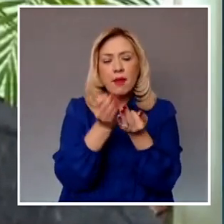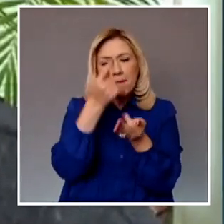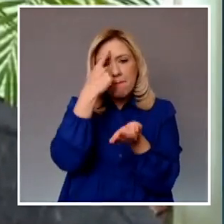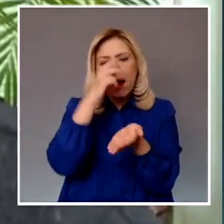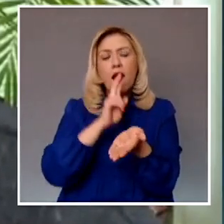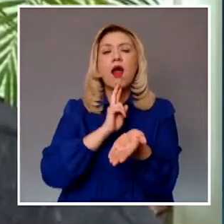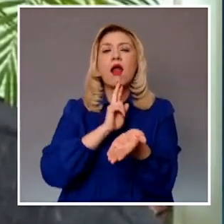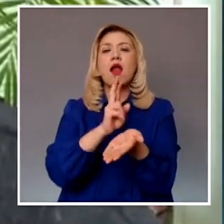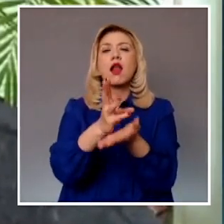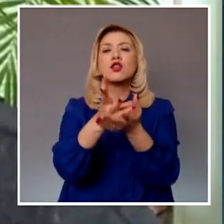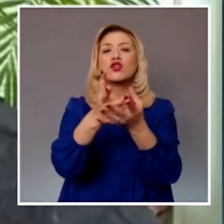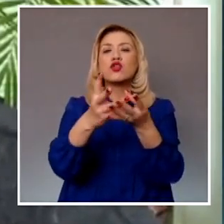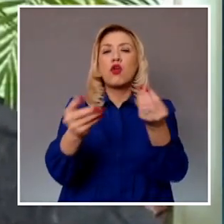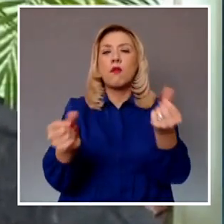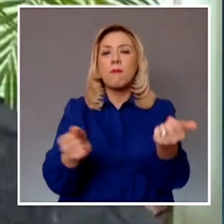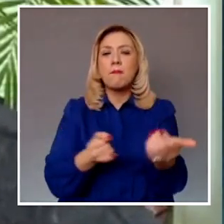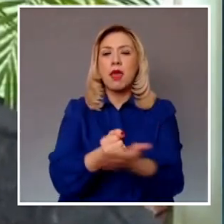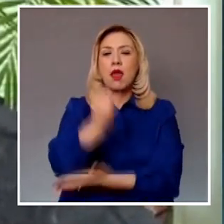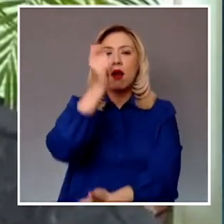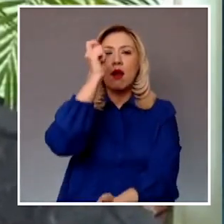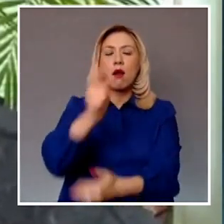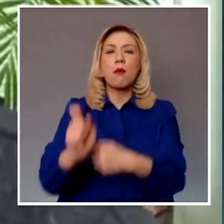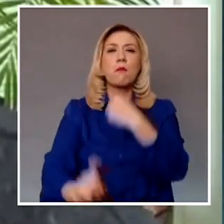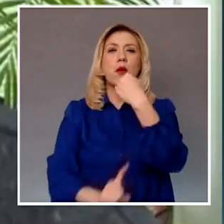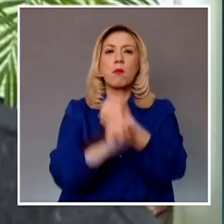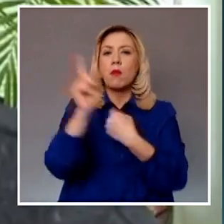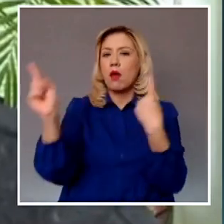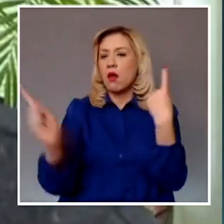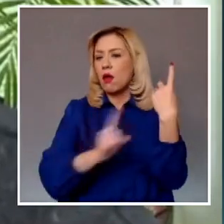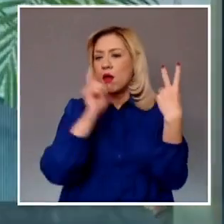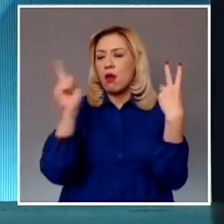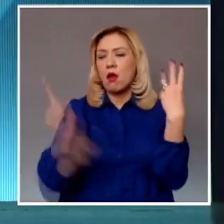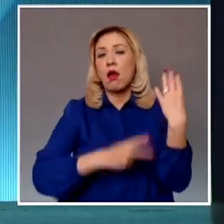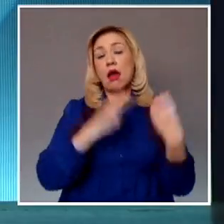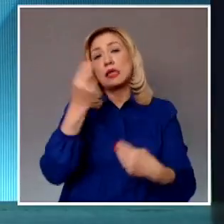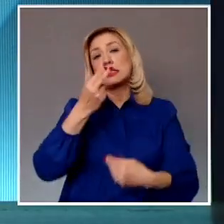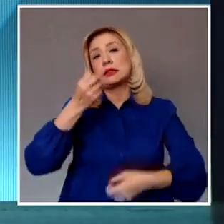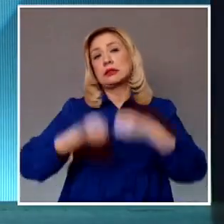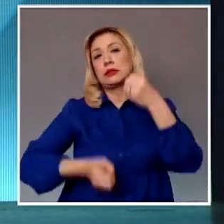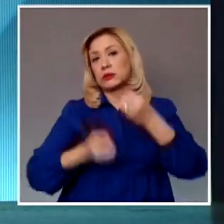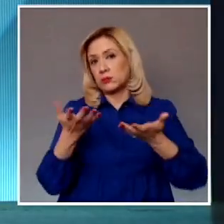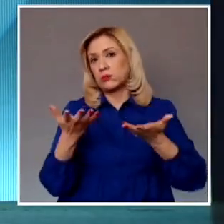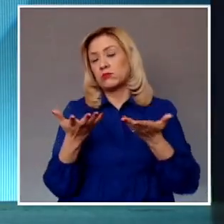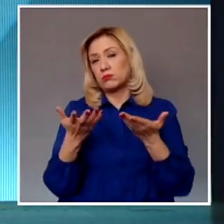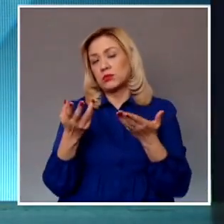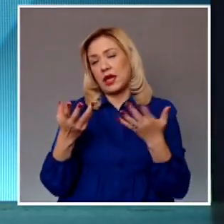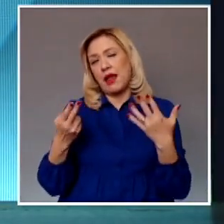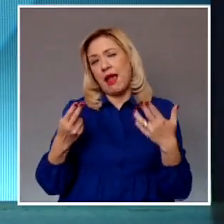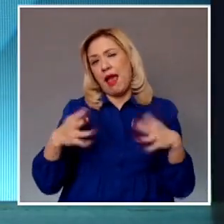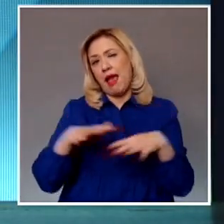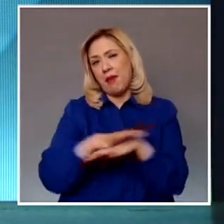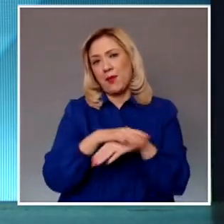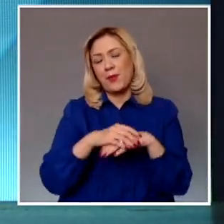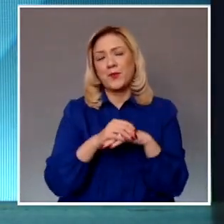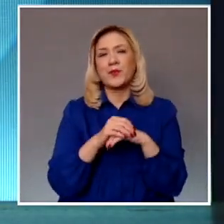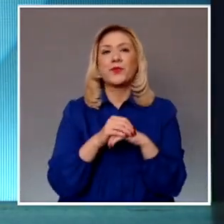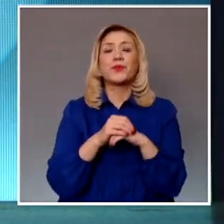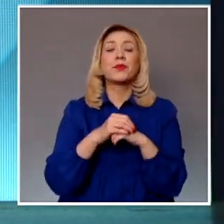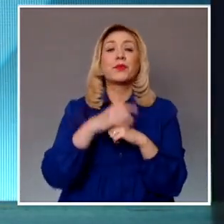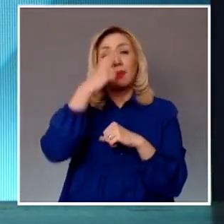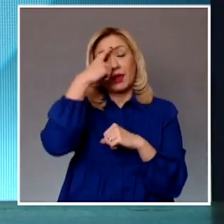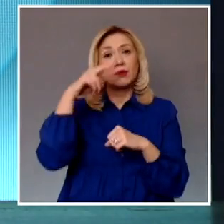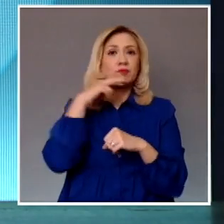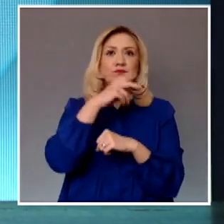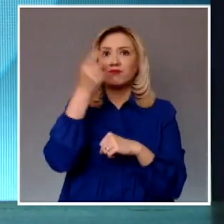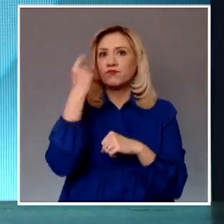problemas que requieren intervención jurídica. Y con el fin de agilizar la entrega de notificaciones y